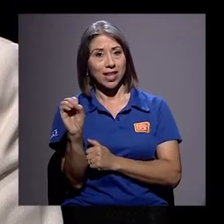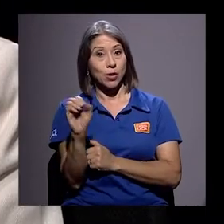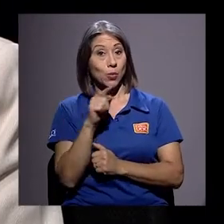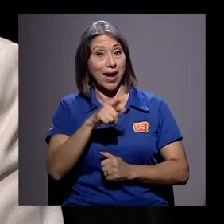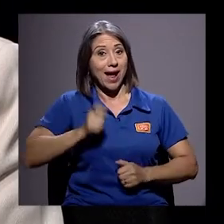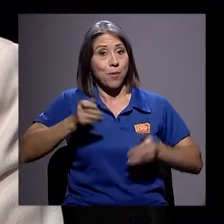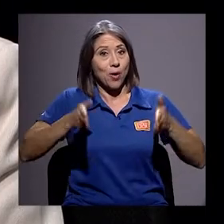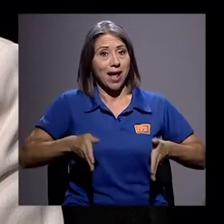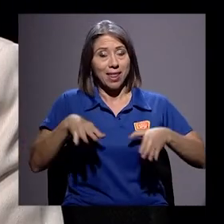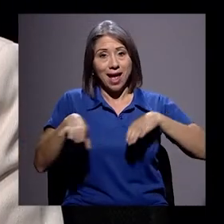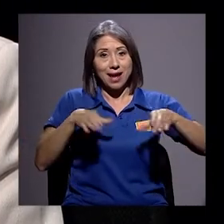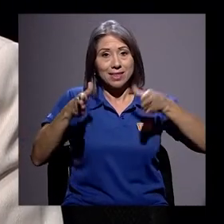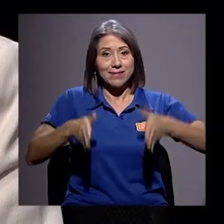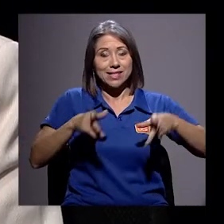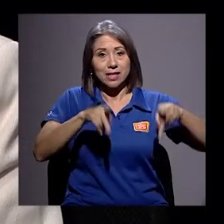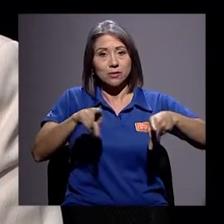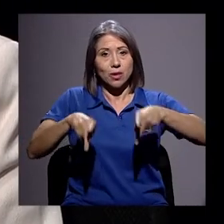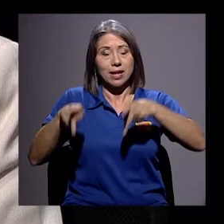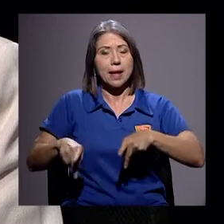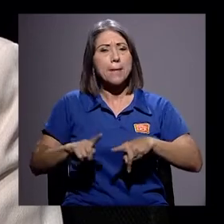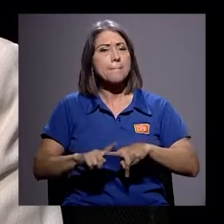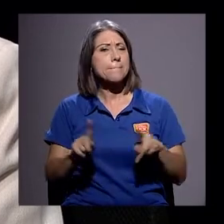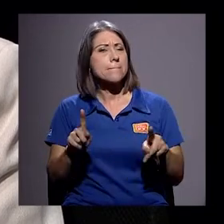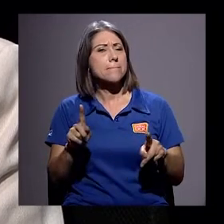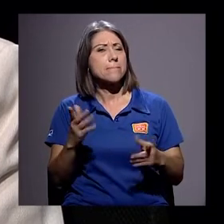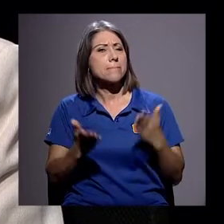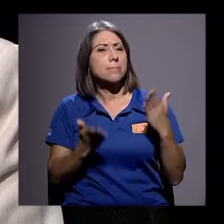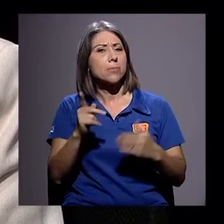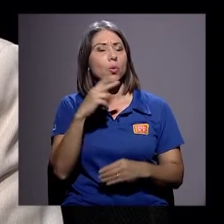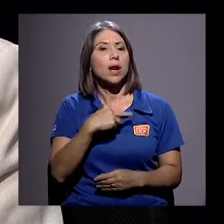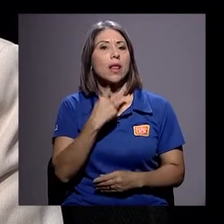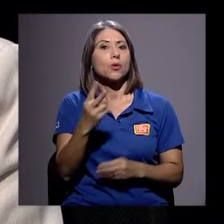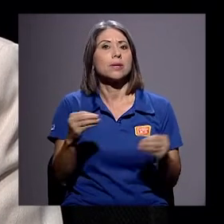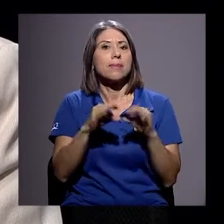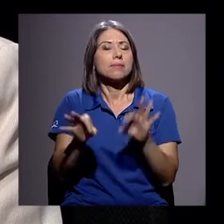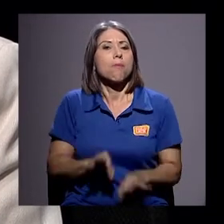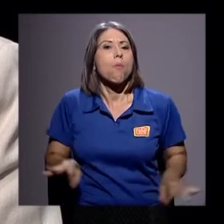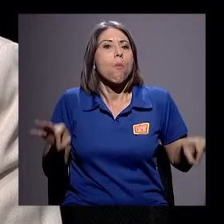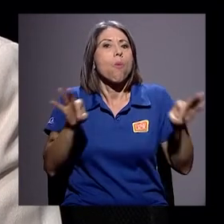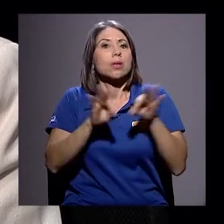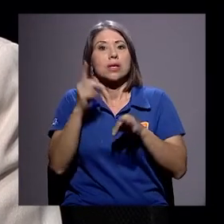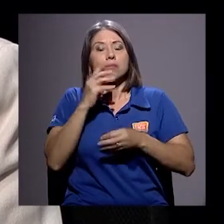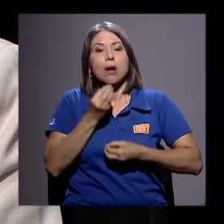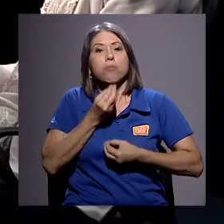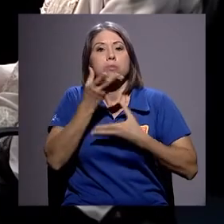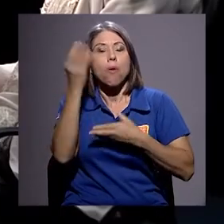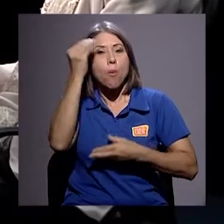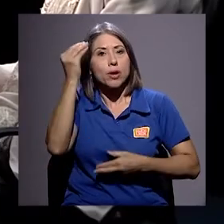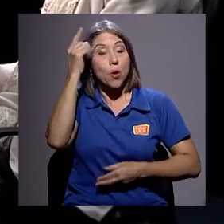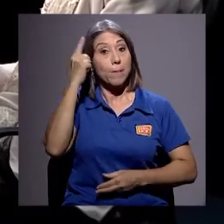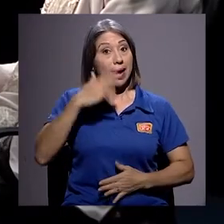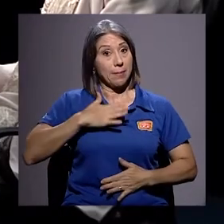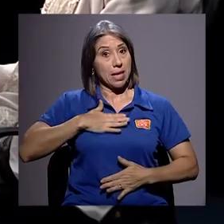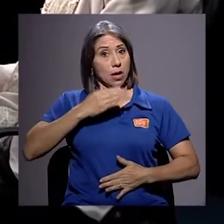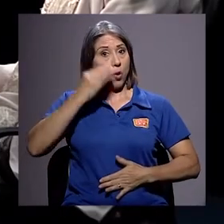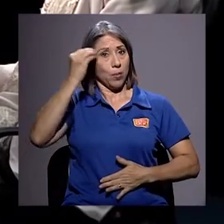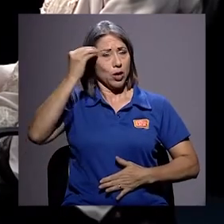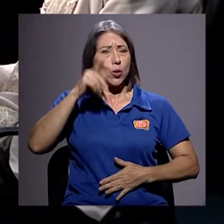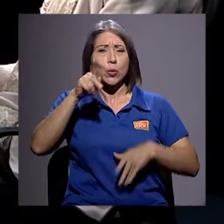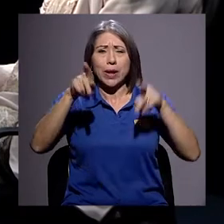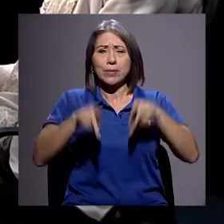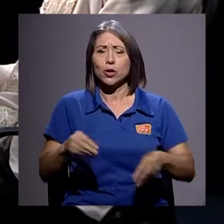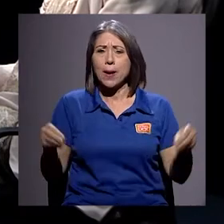es abogada activista ciudadana pero tal vez una de las voces más referentes en generación de opinión y para mí una de las personas más brillantes